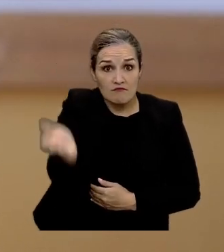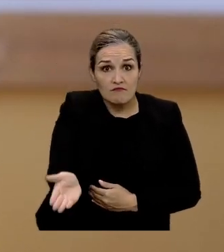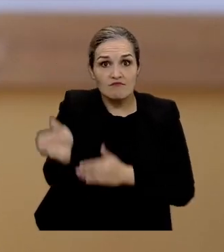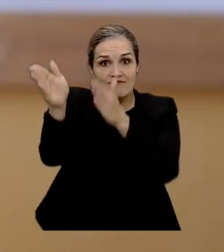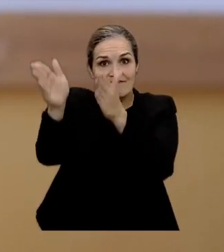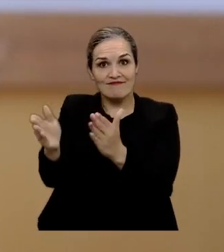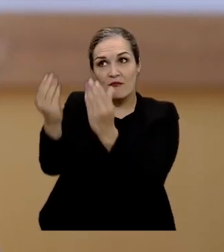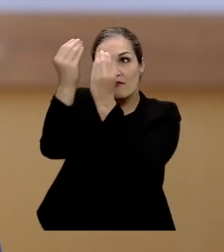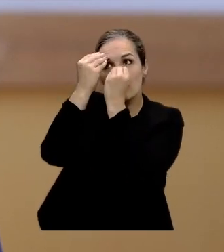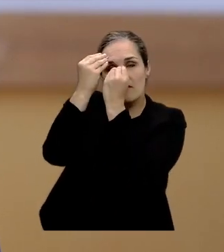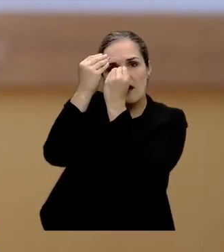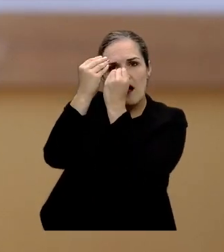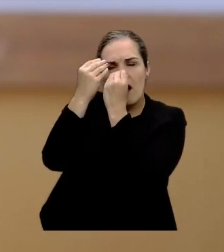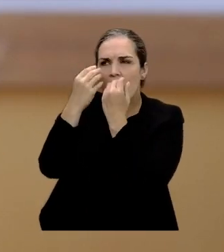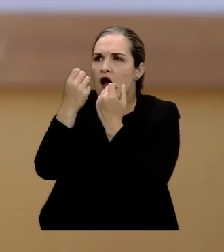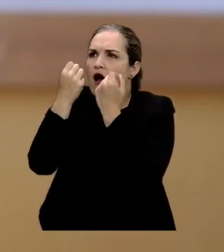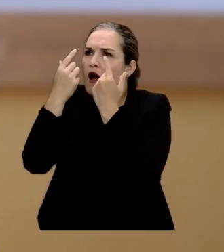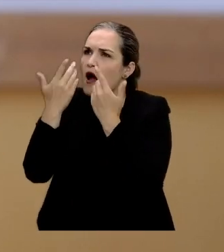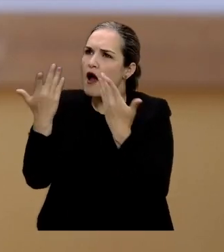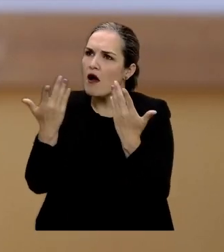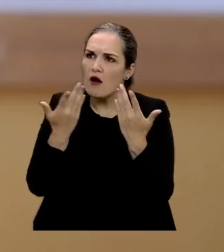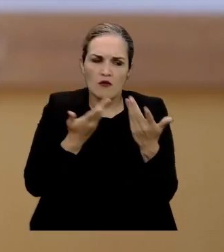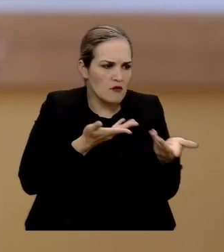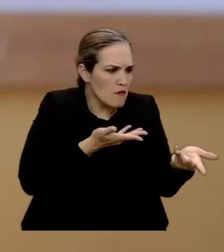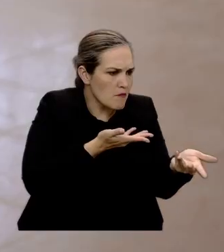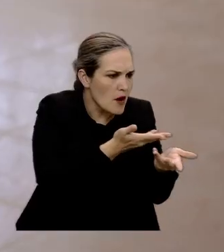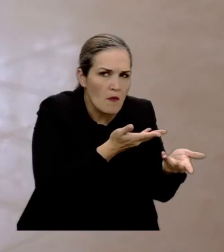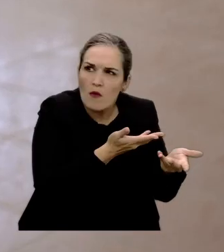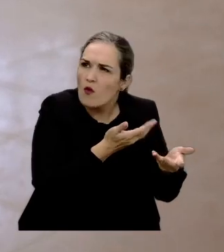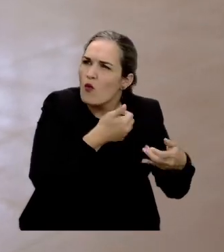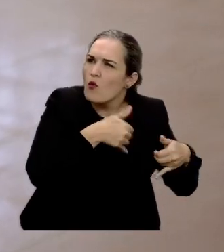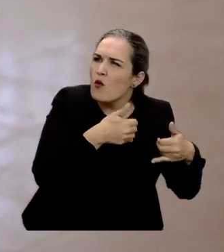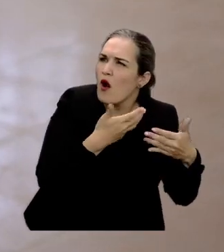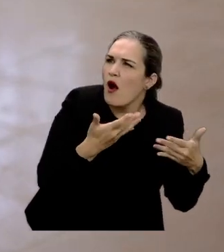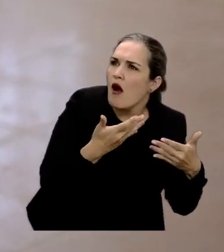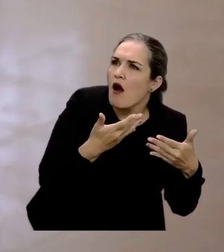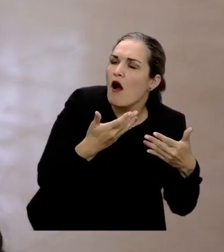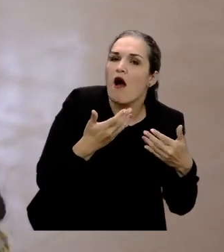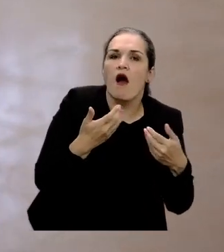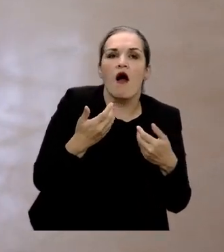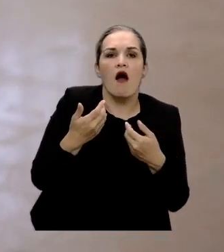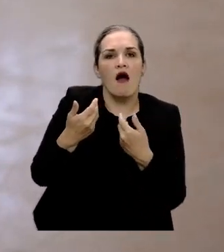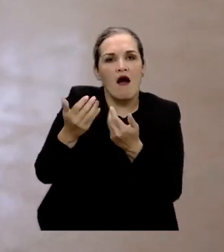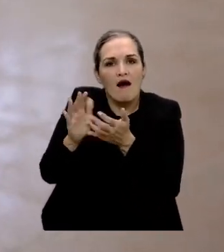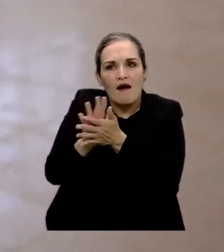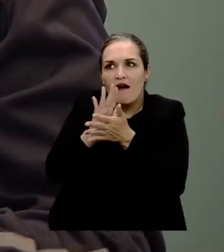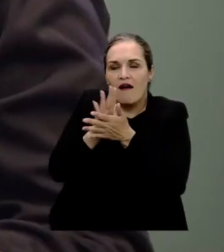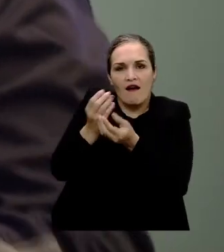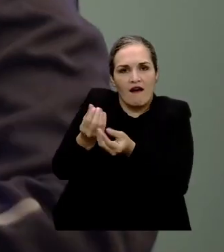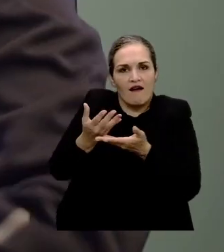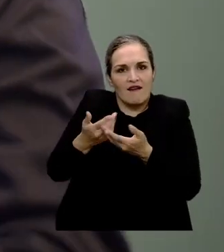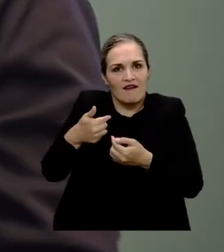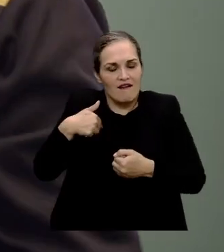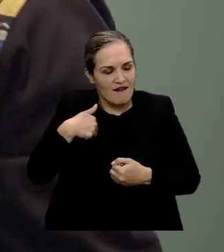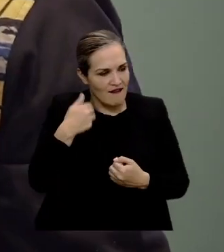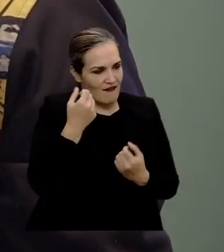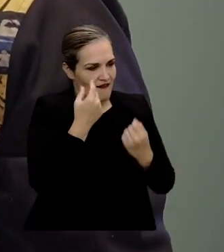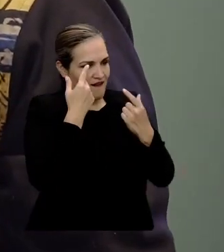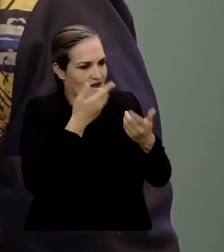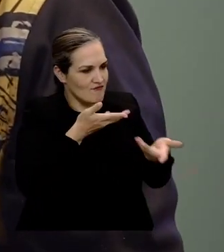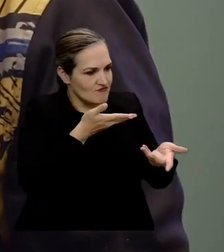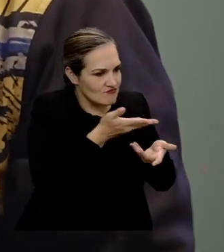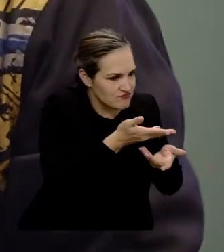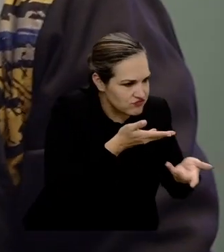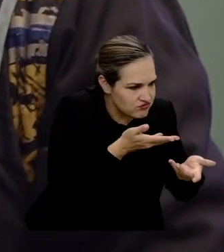las maestras me han enseñado eso, cómo relacionarme, cómo jugar con ellos o tal vez cómo